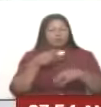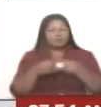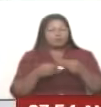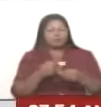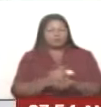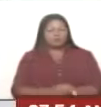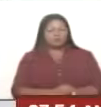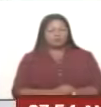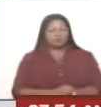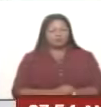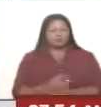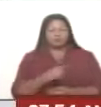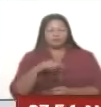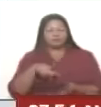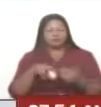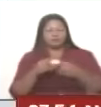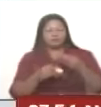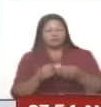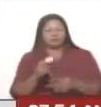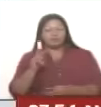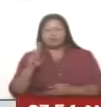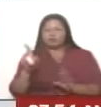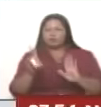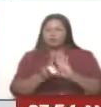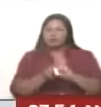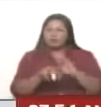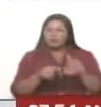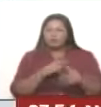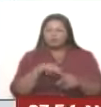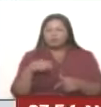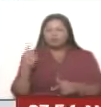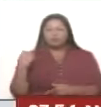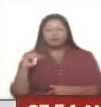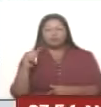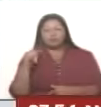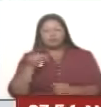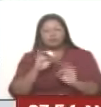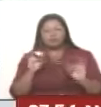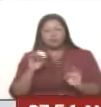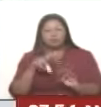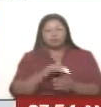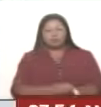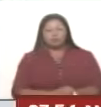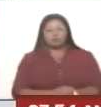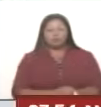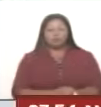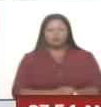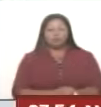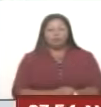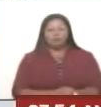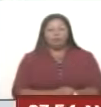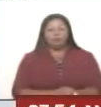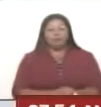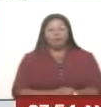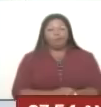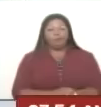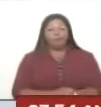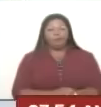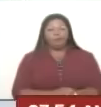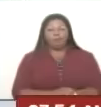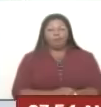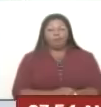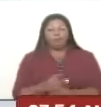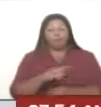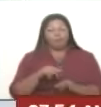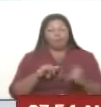nuestro, hay 2 leyes que tenemos allí a punta de caramelo y que hemos venido trabajando durante el